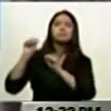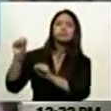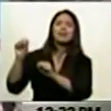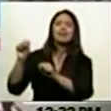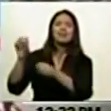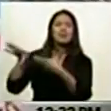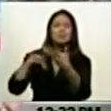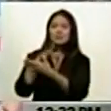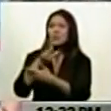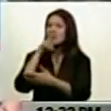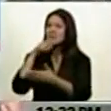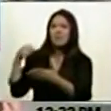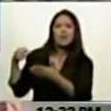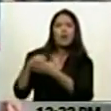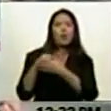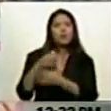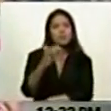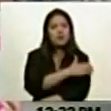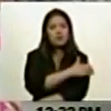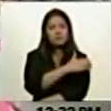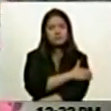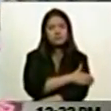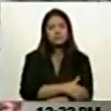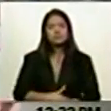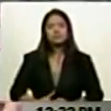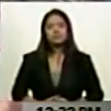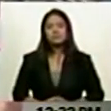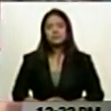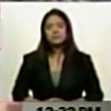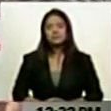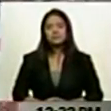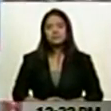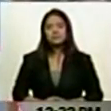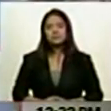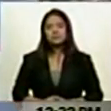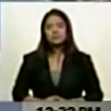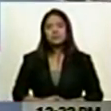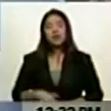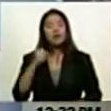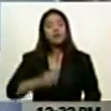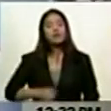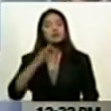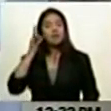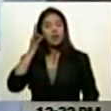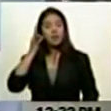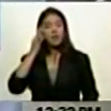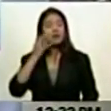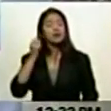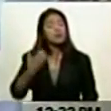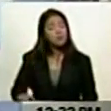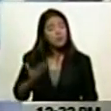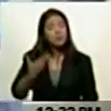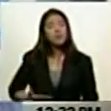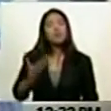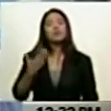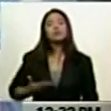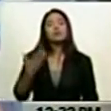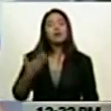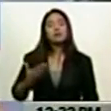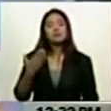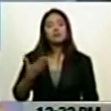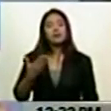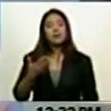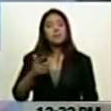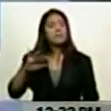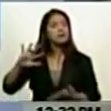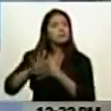golpista y fascista de esta derecha, de esta oposición. La fuerza de la mujer es fuerza fundamental para superar la